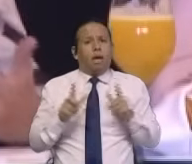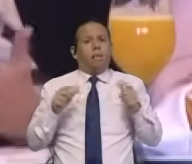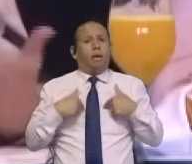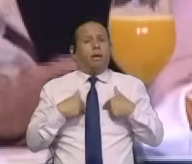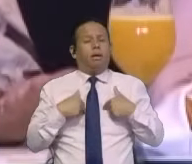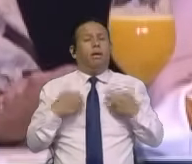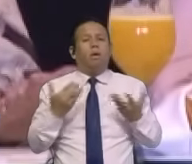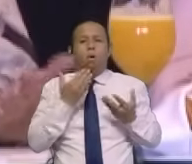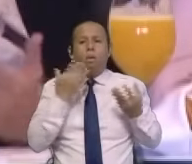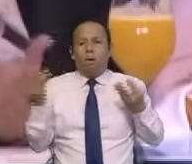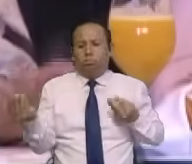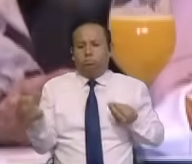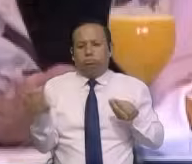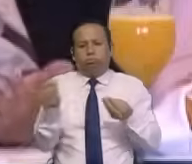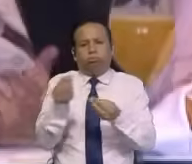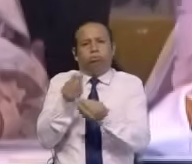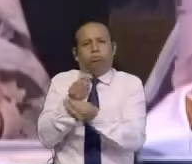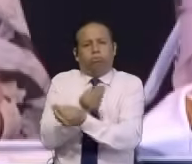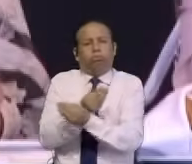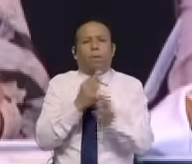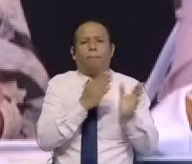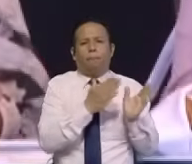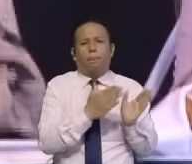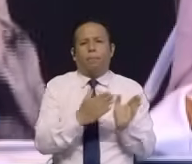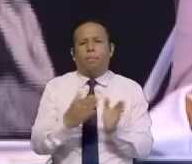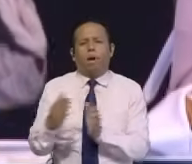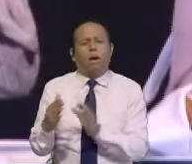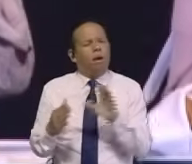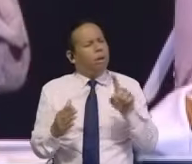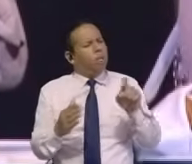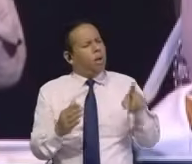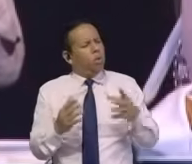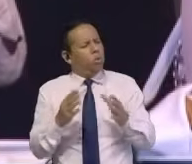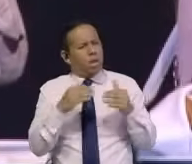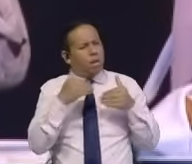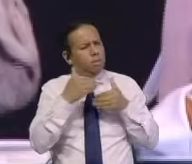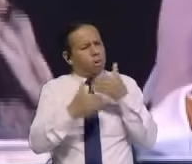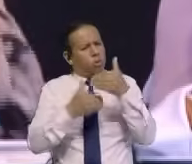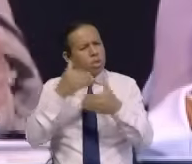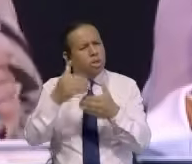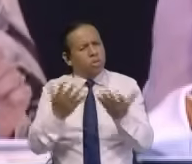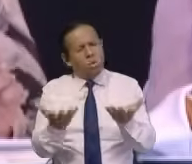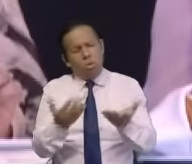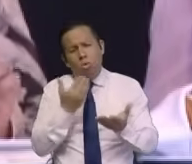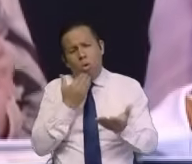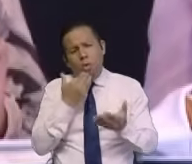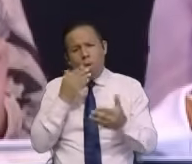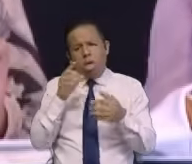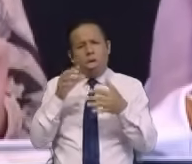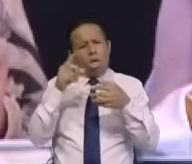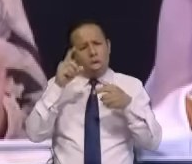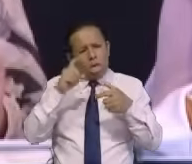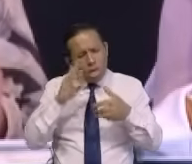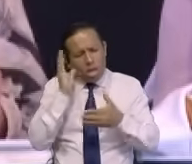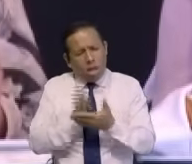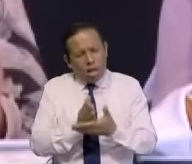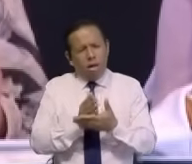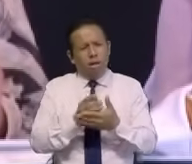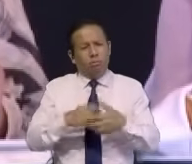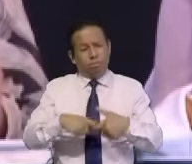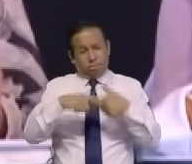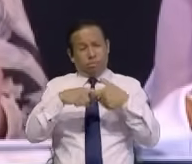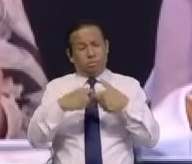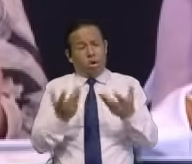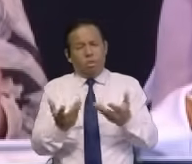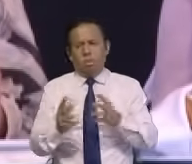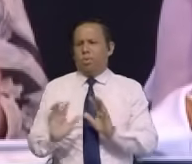una transición ordenada. ¿Pero eso no afectaría el proceso en sí, que ustedes en medio camino sean reemplazados? No debería